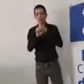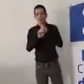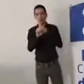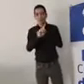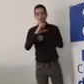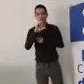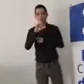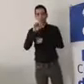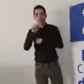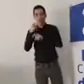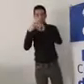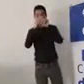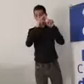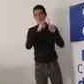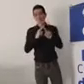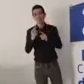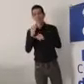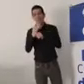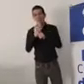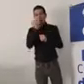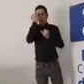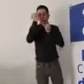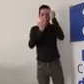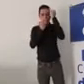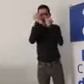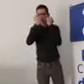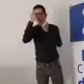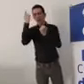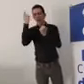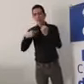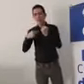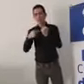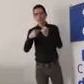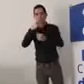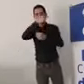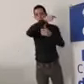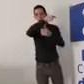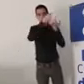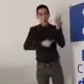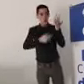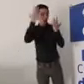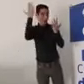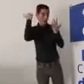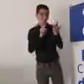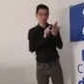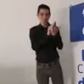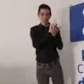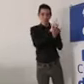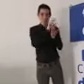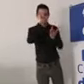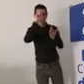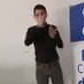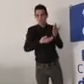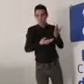raíz de causas que responden a una agenda de derechos que históricamente han sido vulneradas para su población, y esto